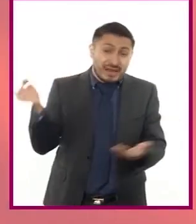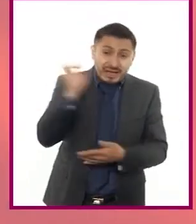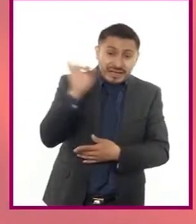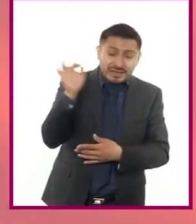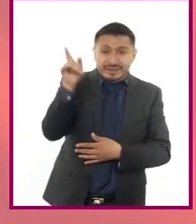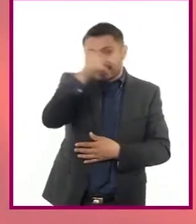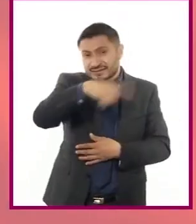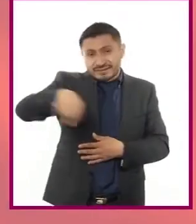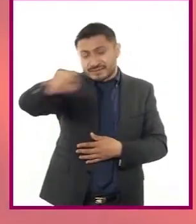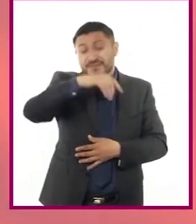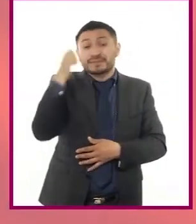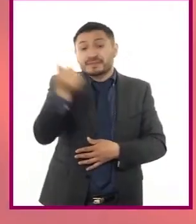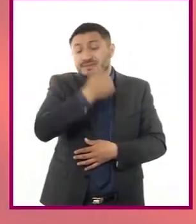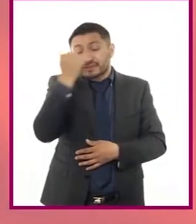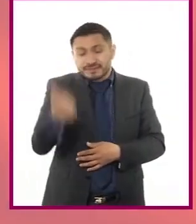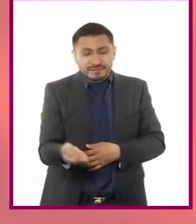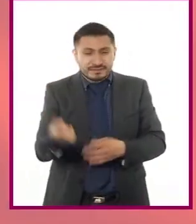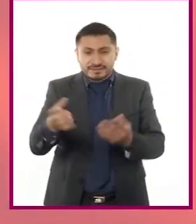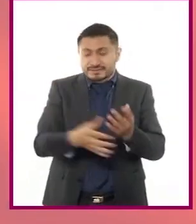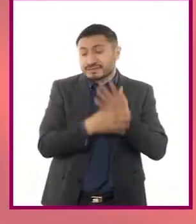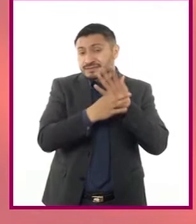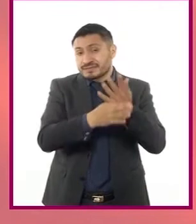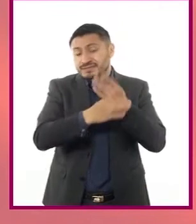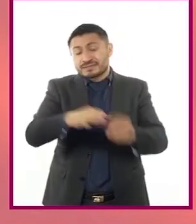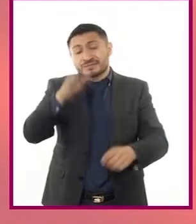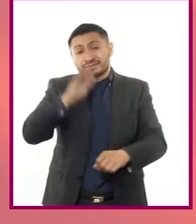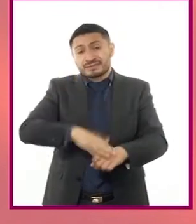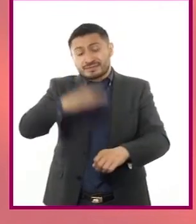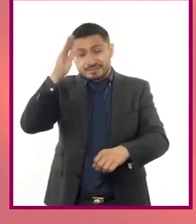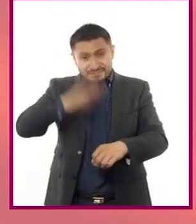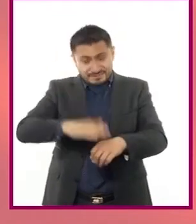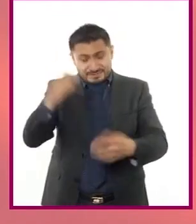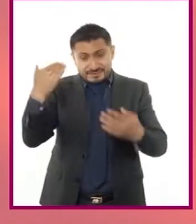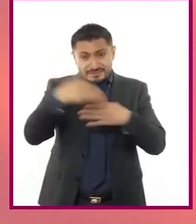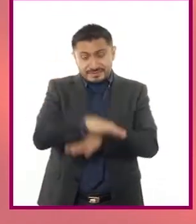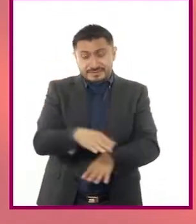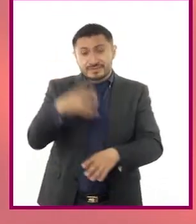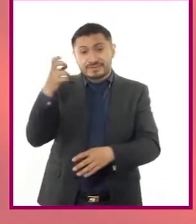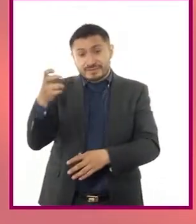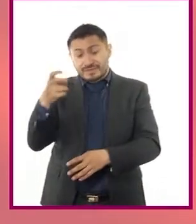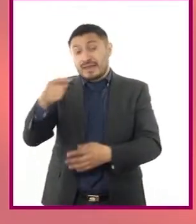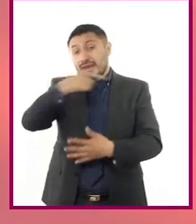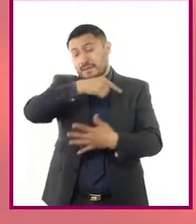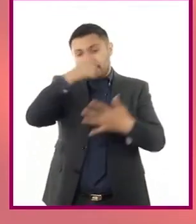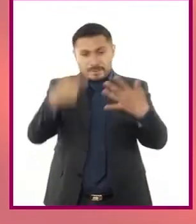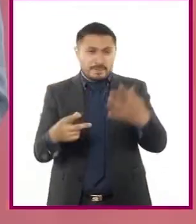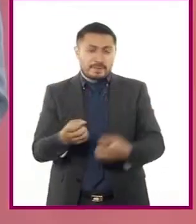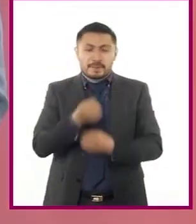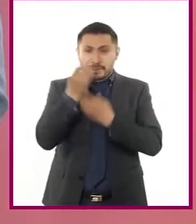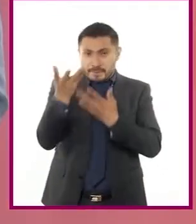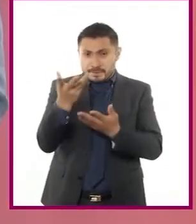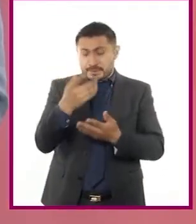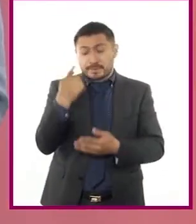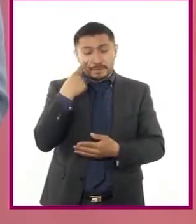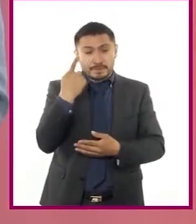que ellas y ellos puedan decir más cosas acerca de ese u otros poemas.